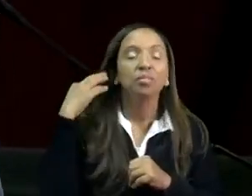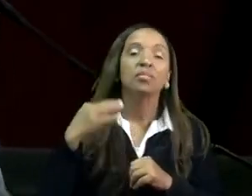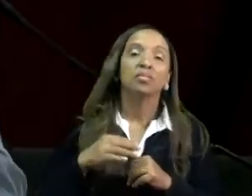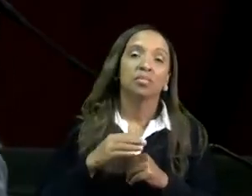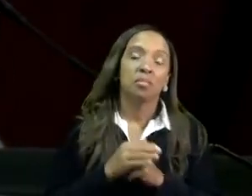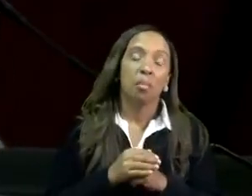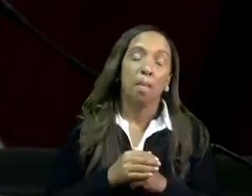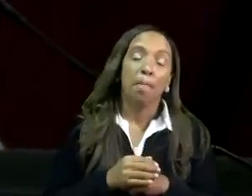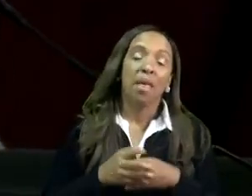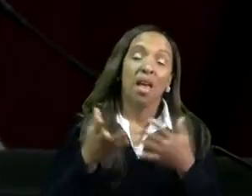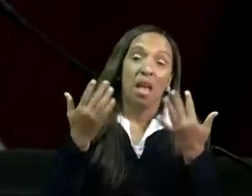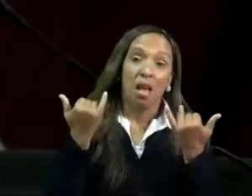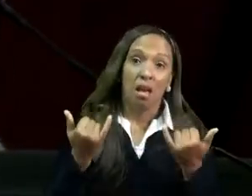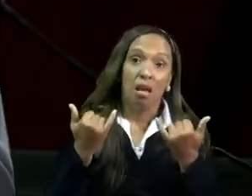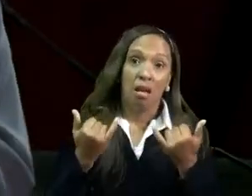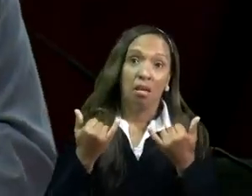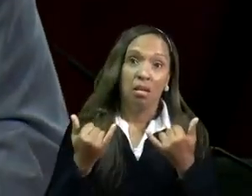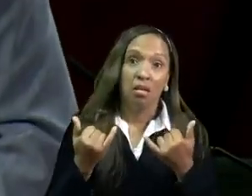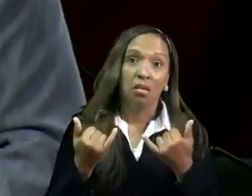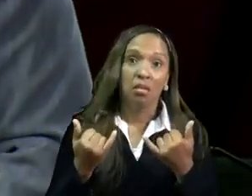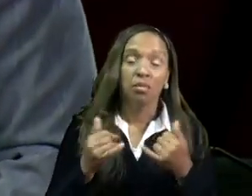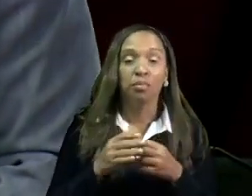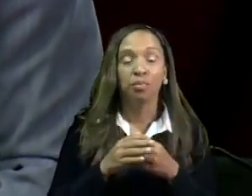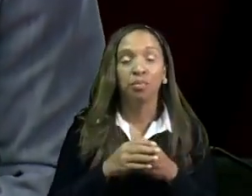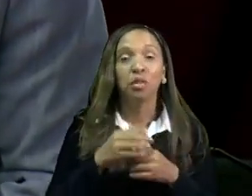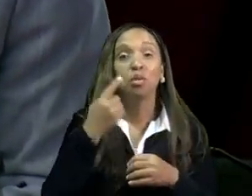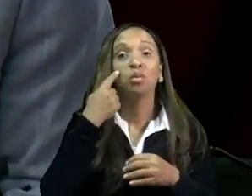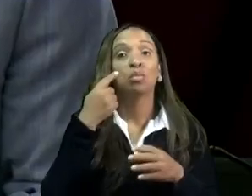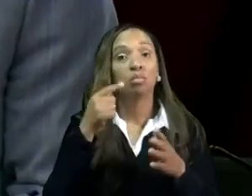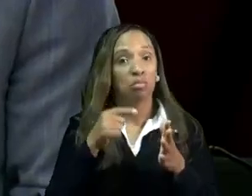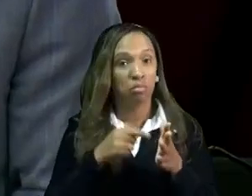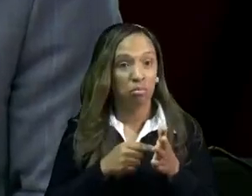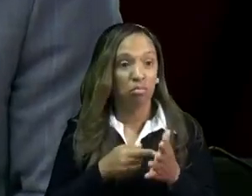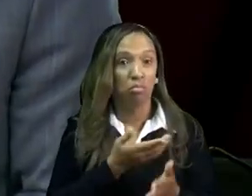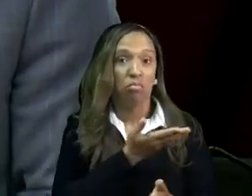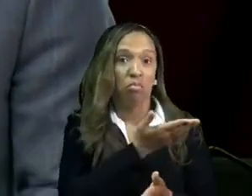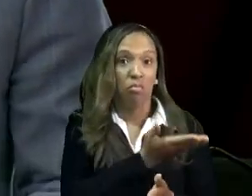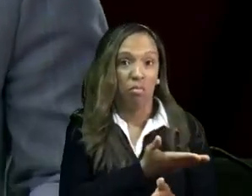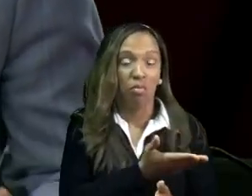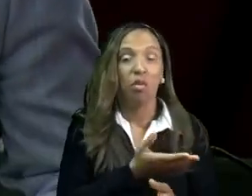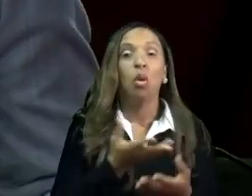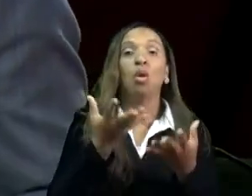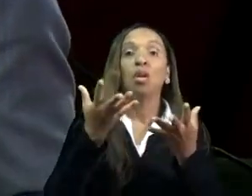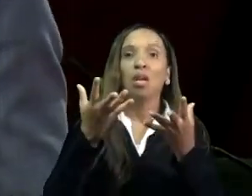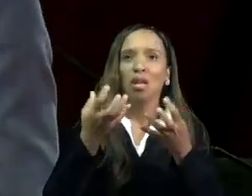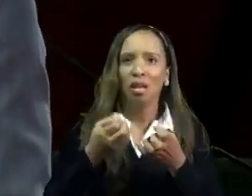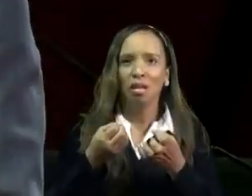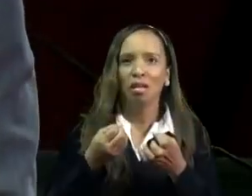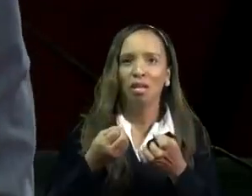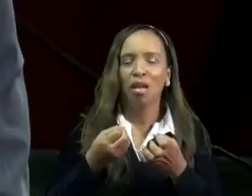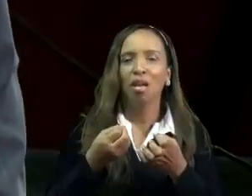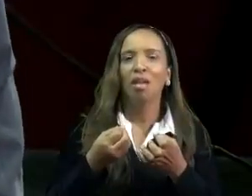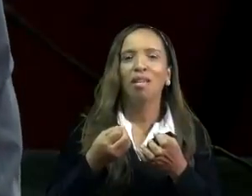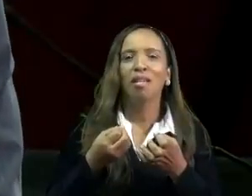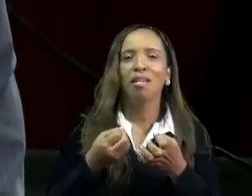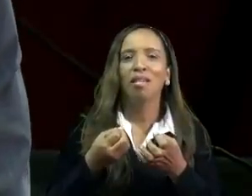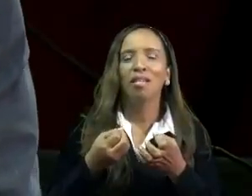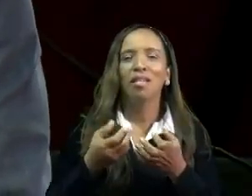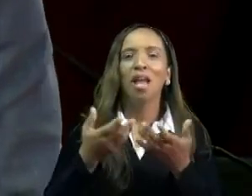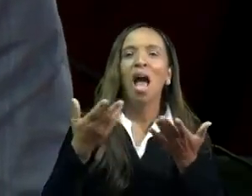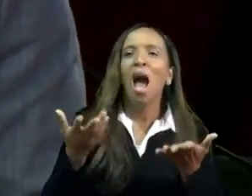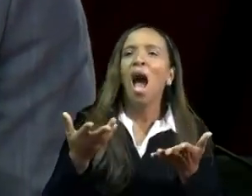oponerse o para hacer cámara, como dice el compañero y colega Gustavo Sánchez, por eso es que se le ha perdido